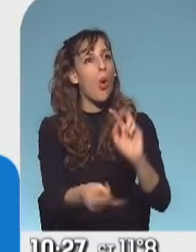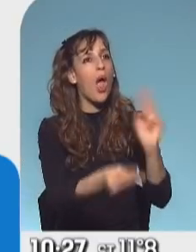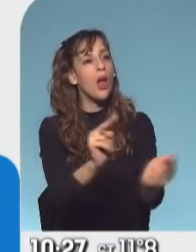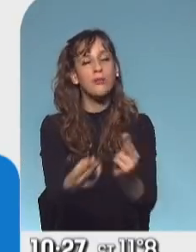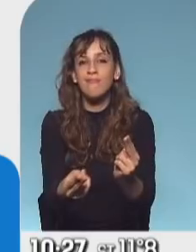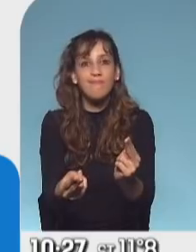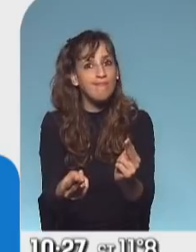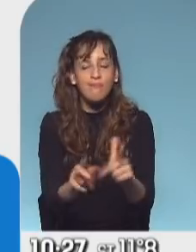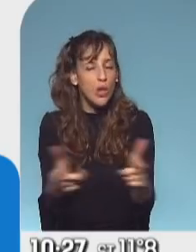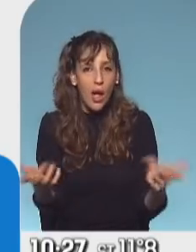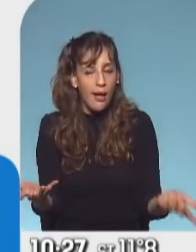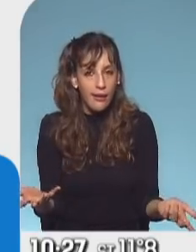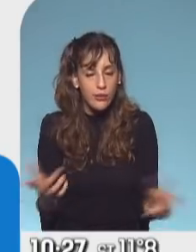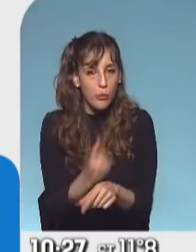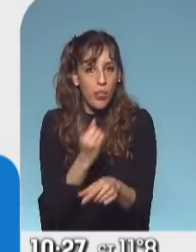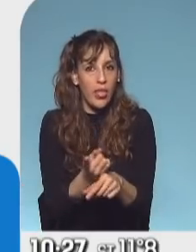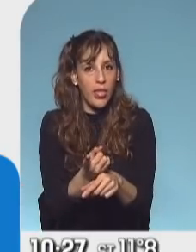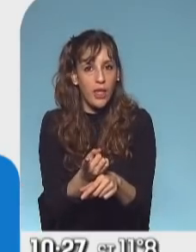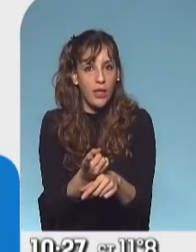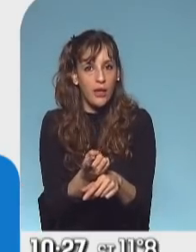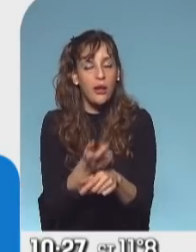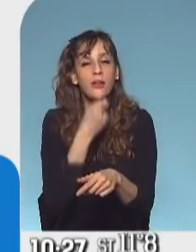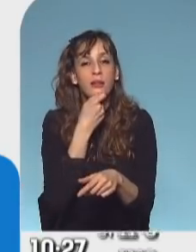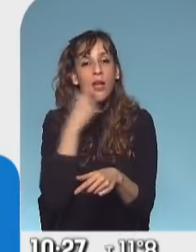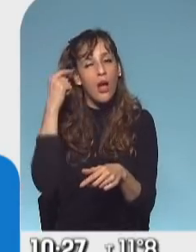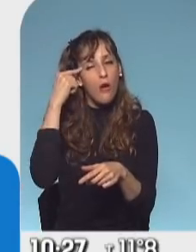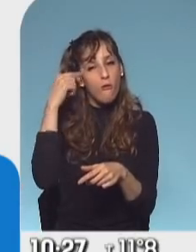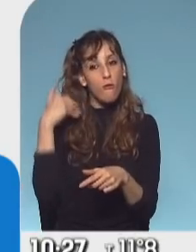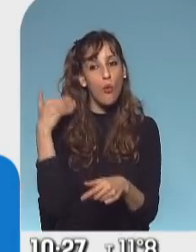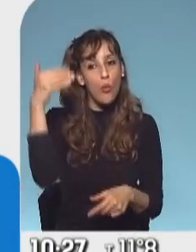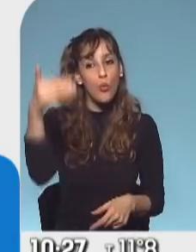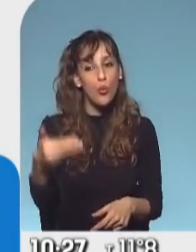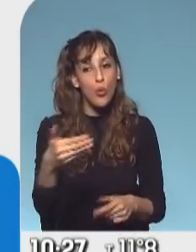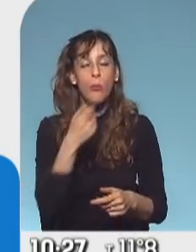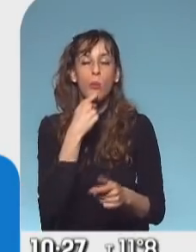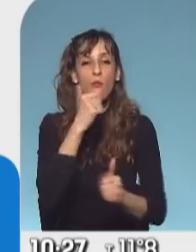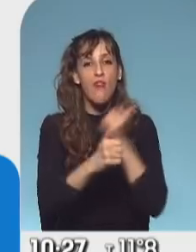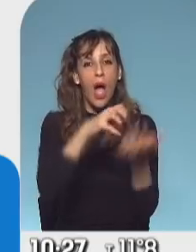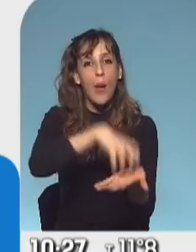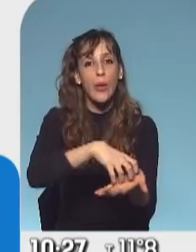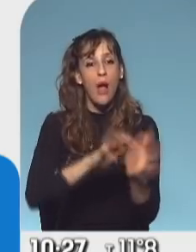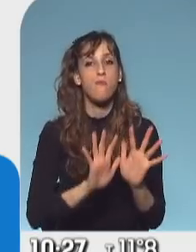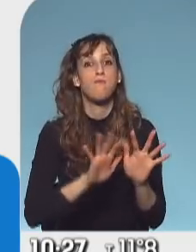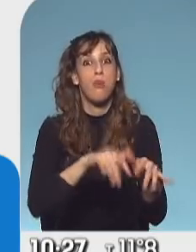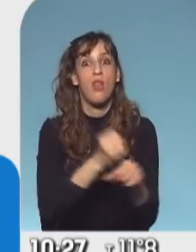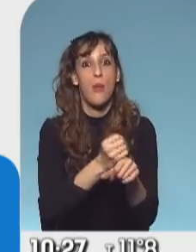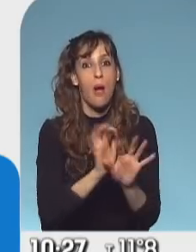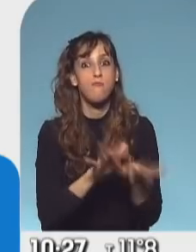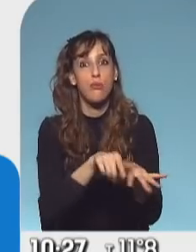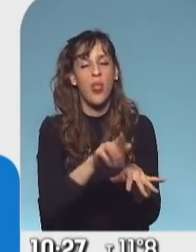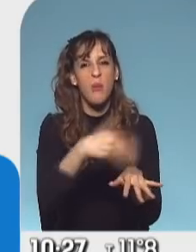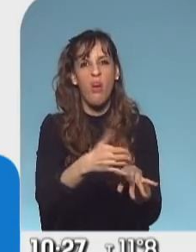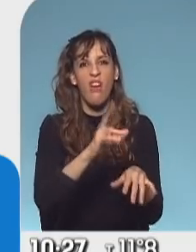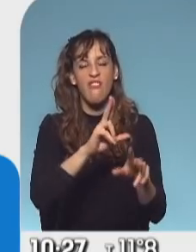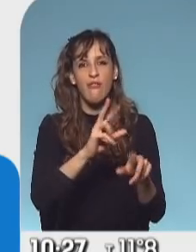mucho sentido pensar en un futuro donde en las fábricas la gente vaya a enfermar sino a buscar su sustento diario,